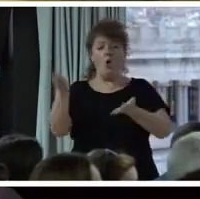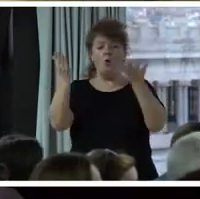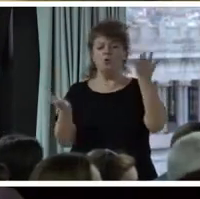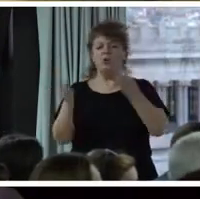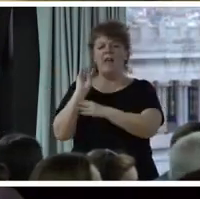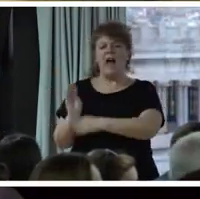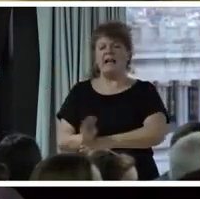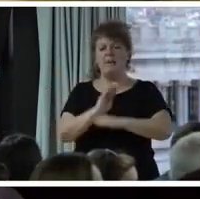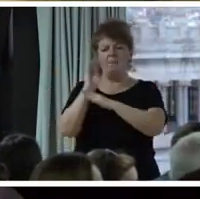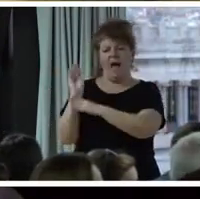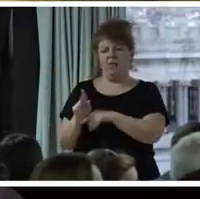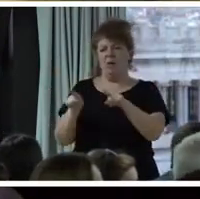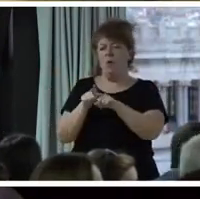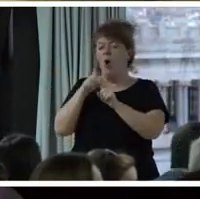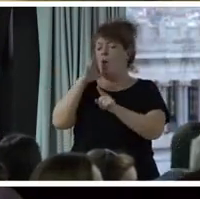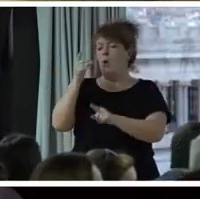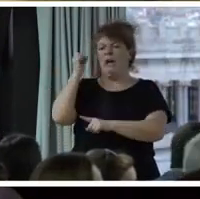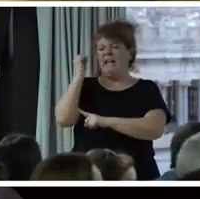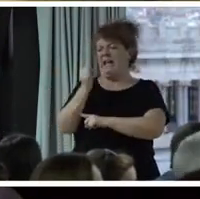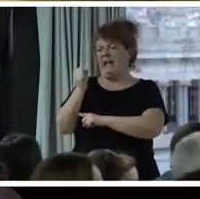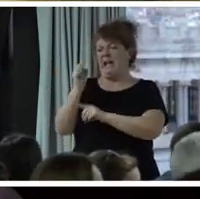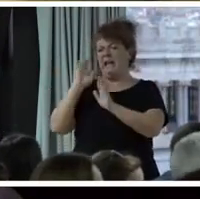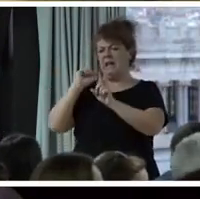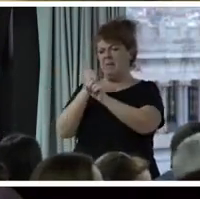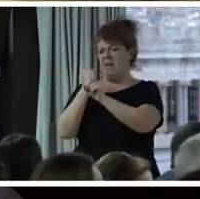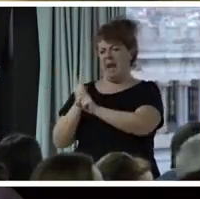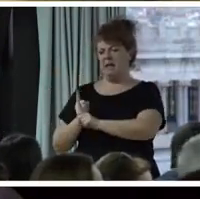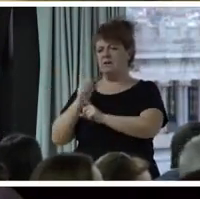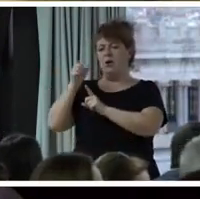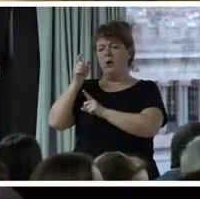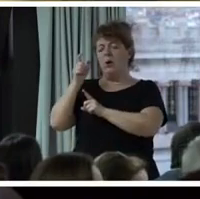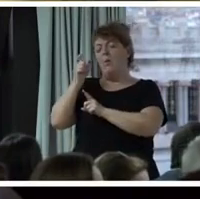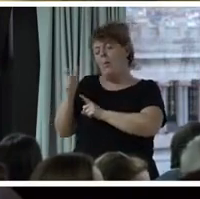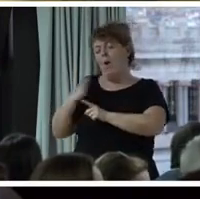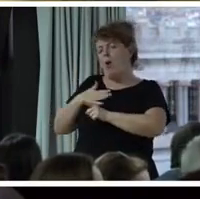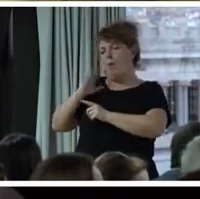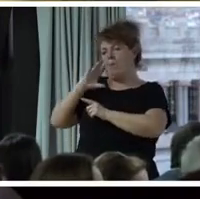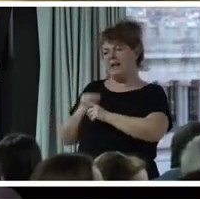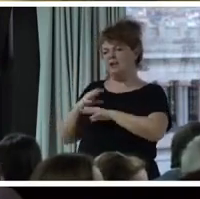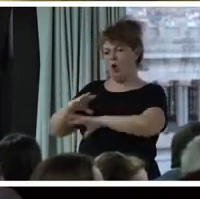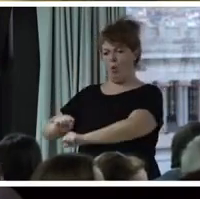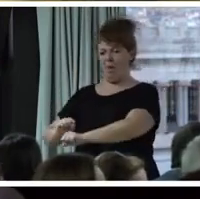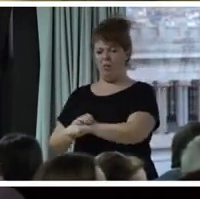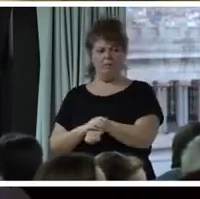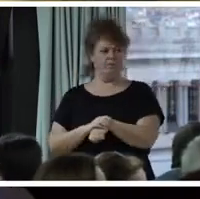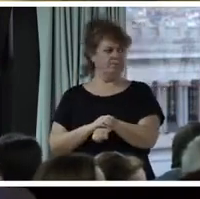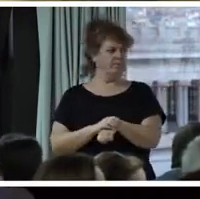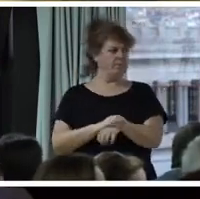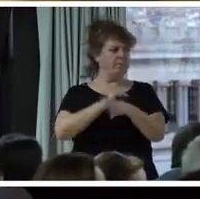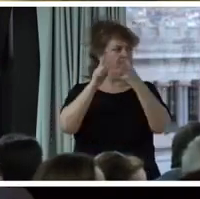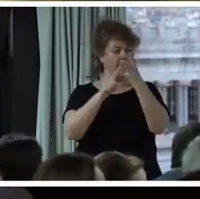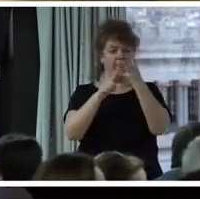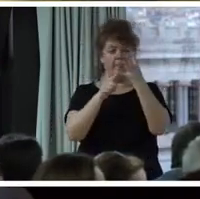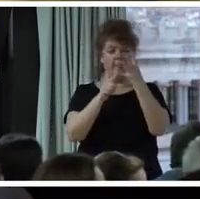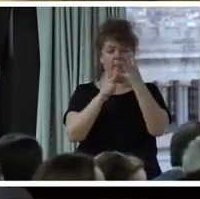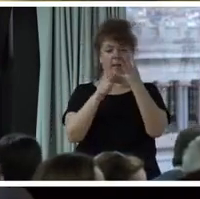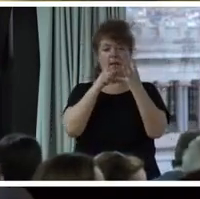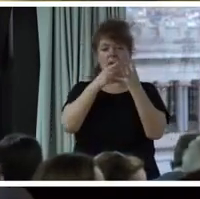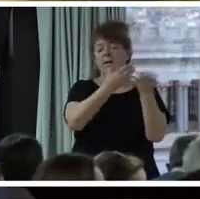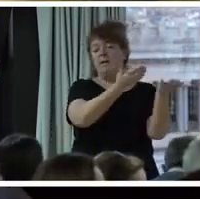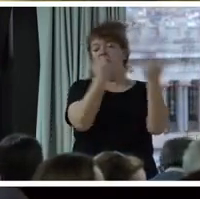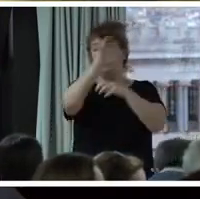y reparación por todos los crímenes cometidos en el territorio palestino ocupado y cuatro una presencia